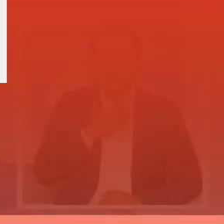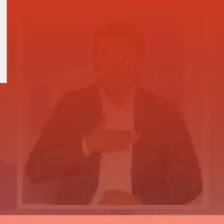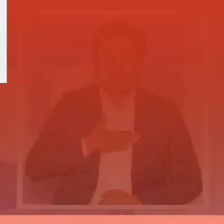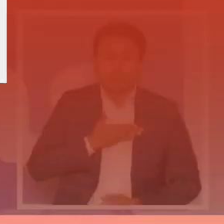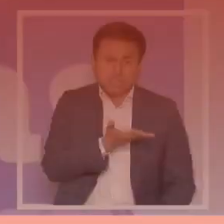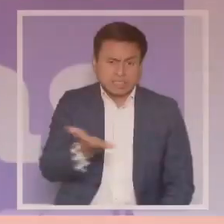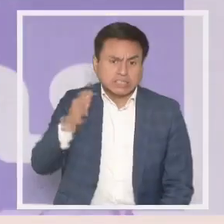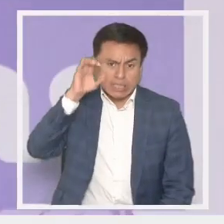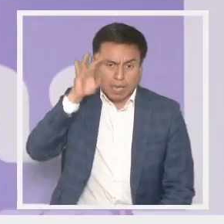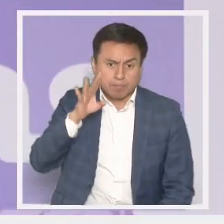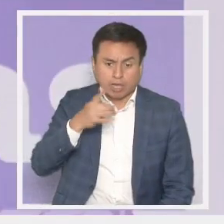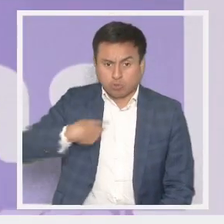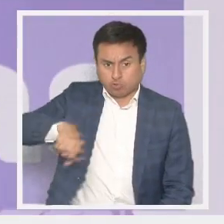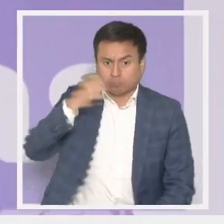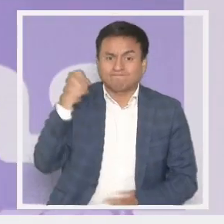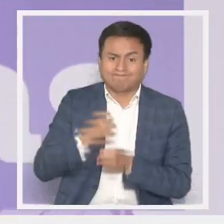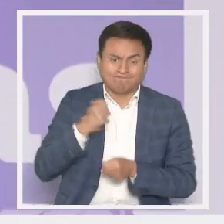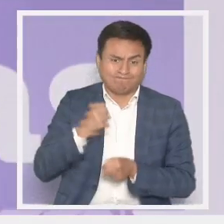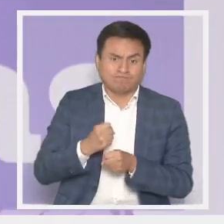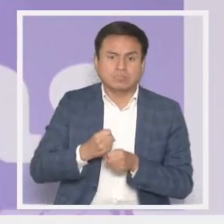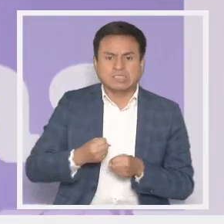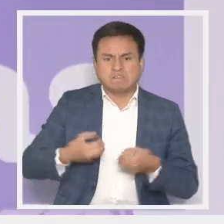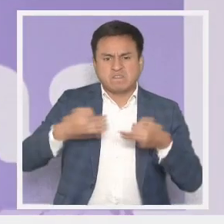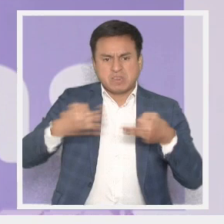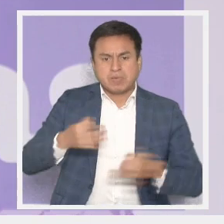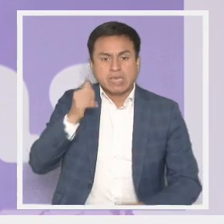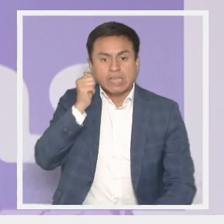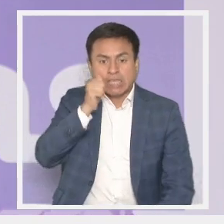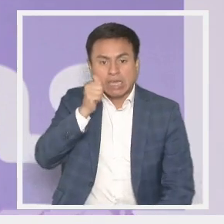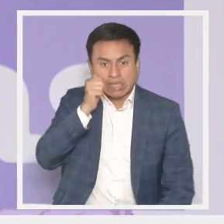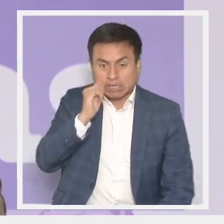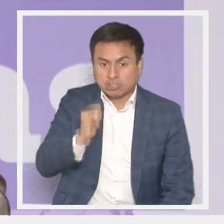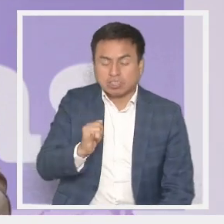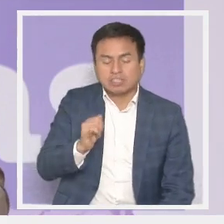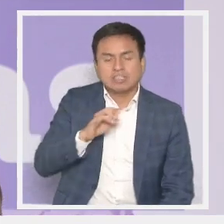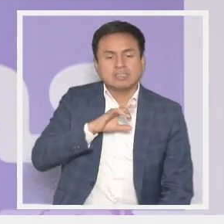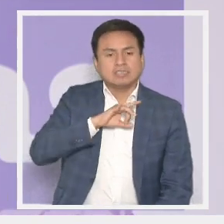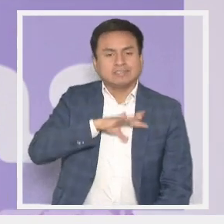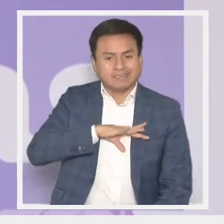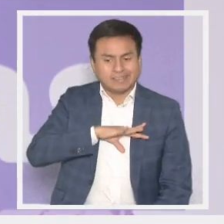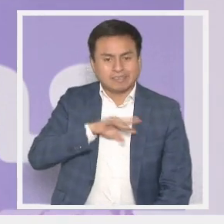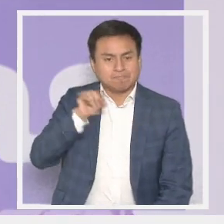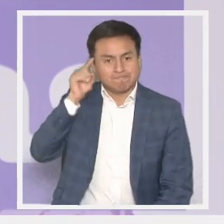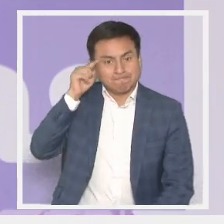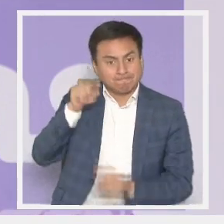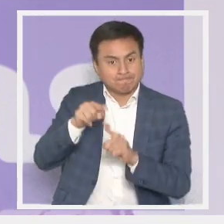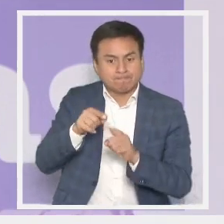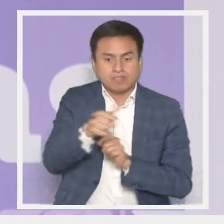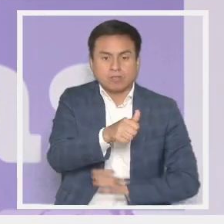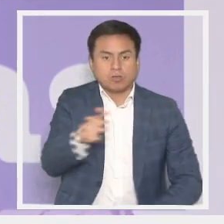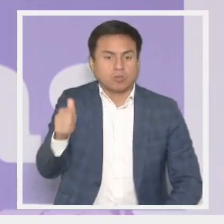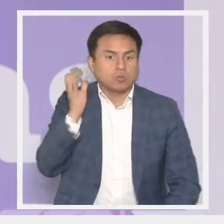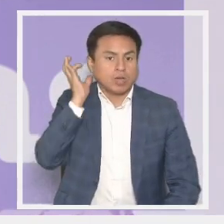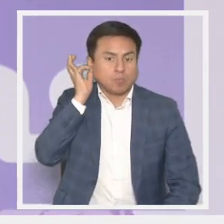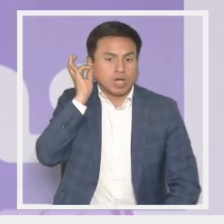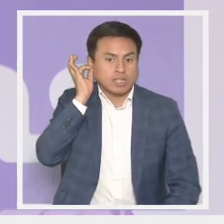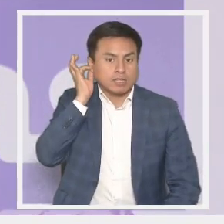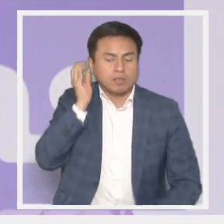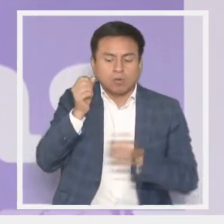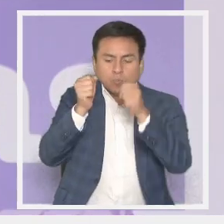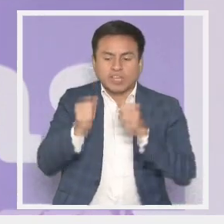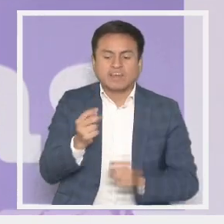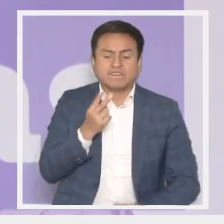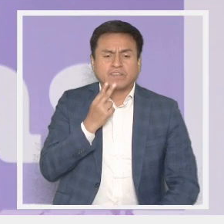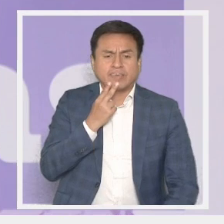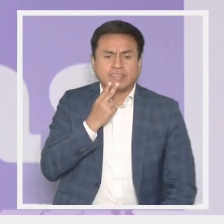Quiero que sepan que estamos trabajando firme día a día por un Chile en donde todas las mujeres puedan tener